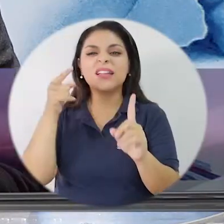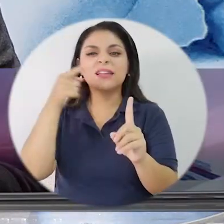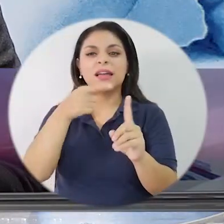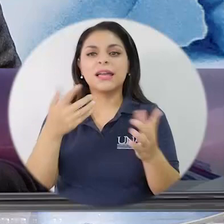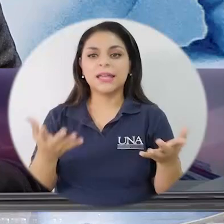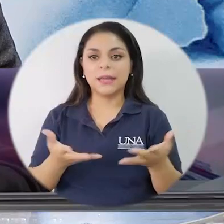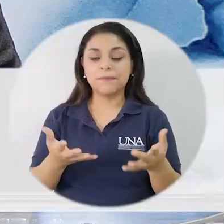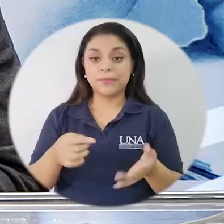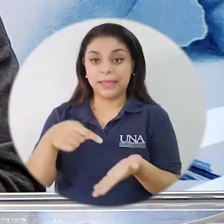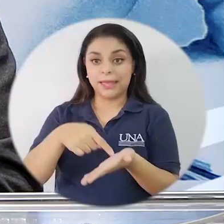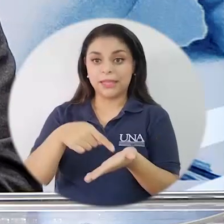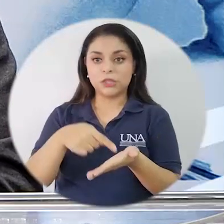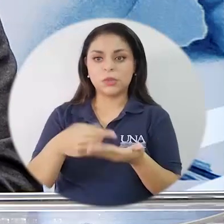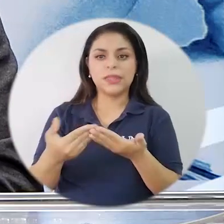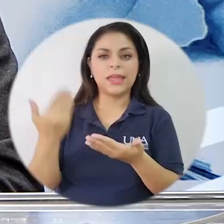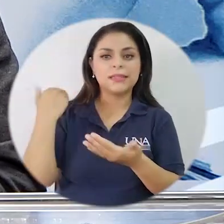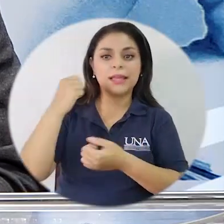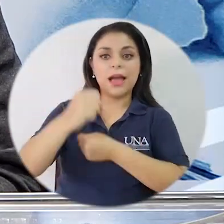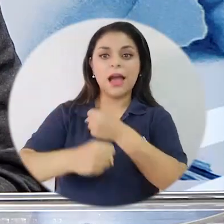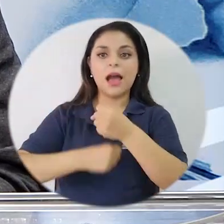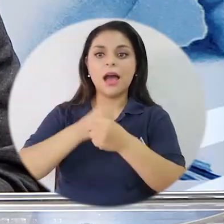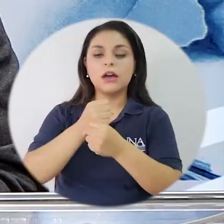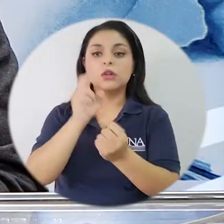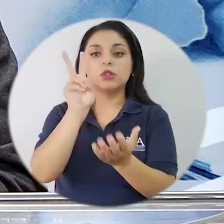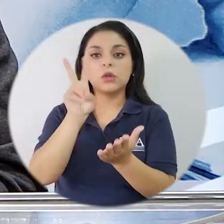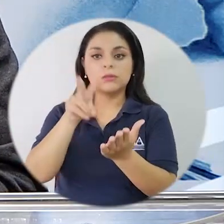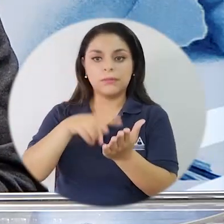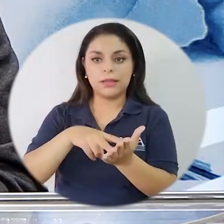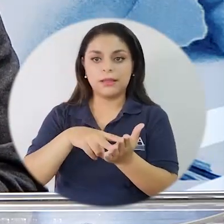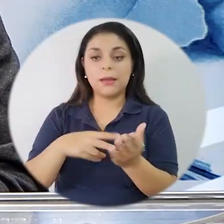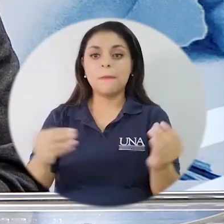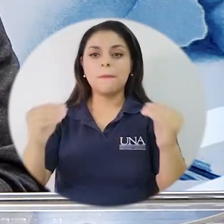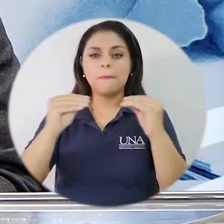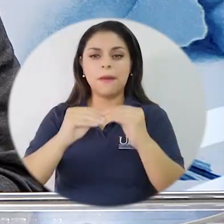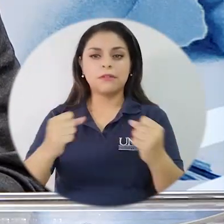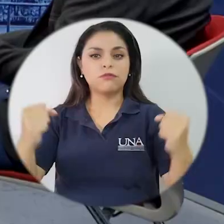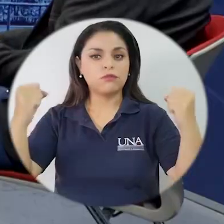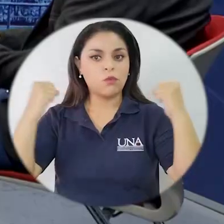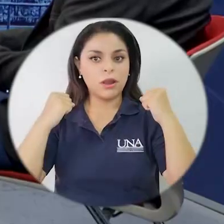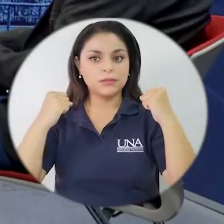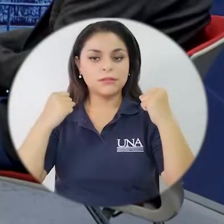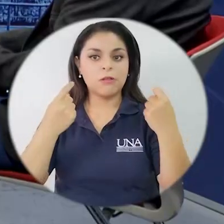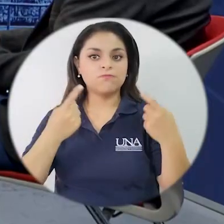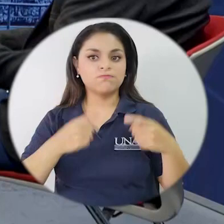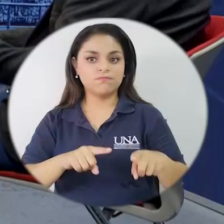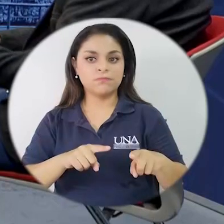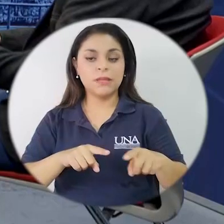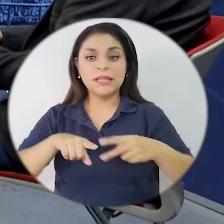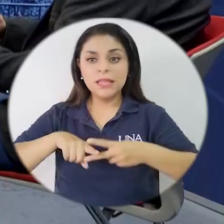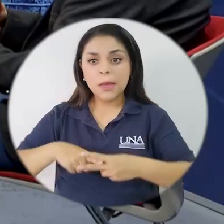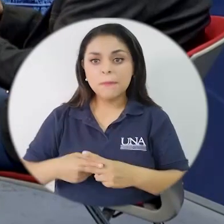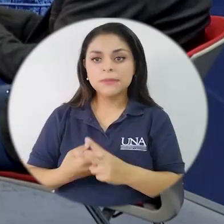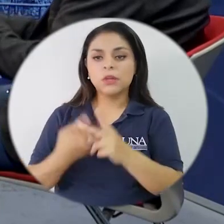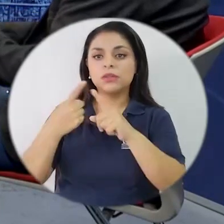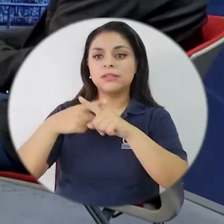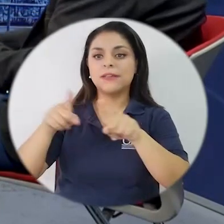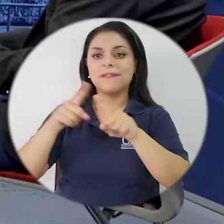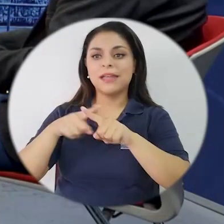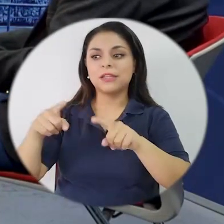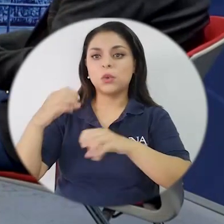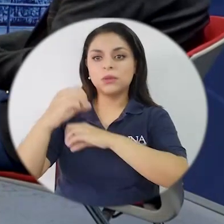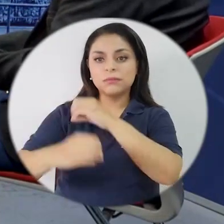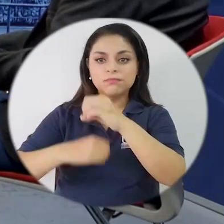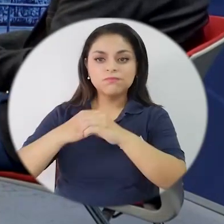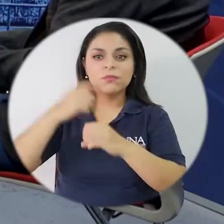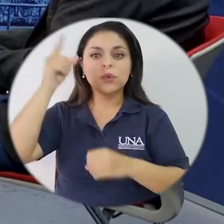años 2000 se empezó a tomar con mayor fuerza y se empezaron los diferentes organismos y gobiernos empezaron a